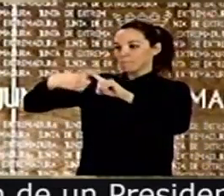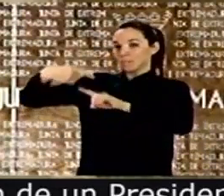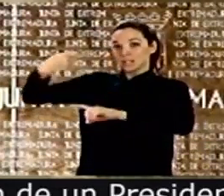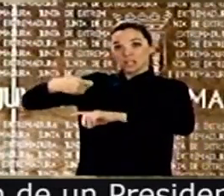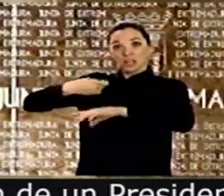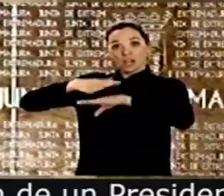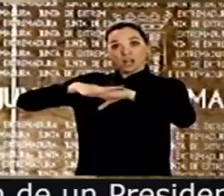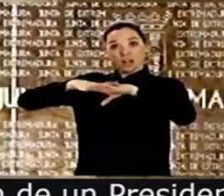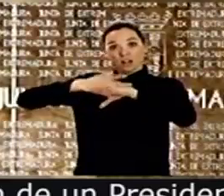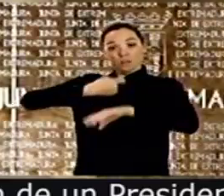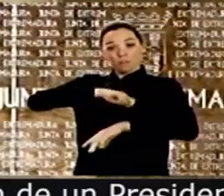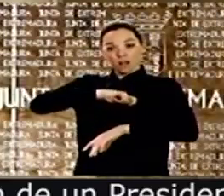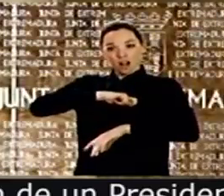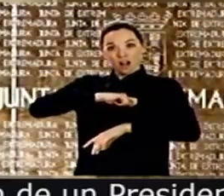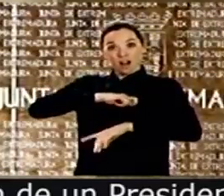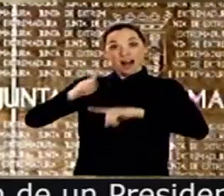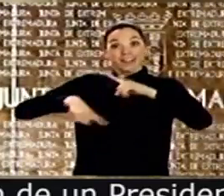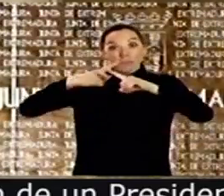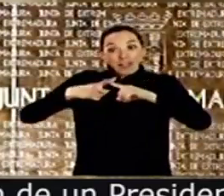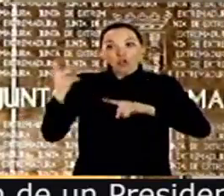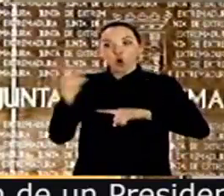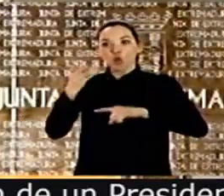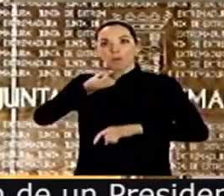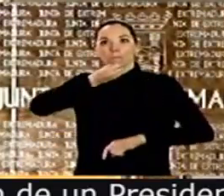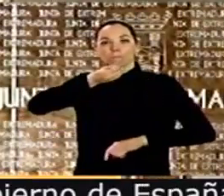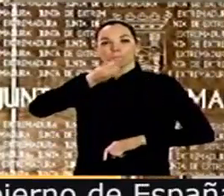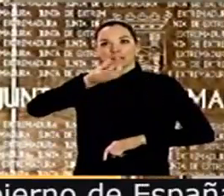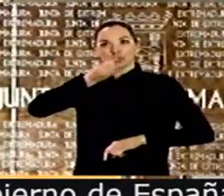ambos son del mismo partido político.